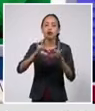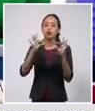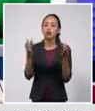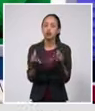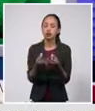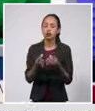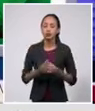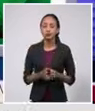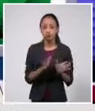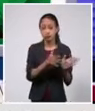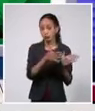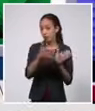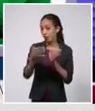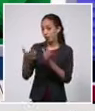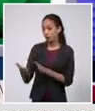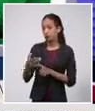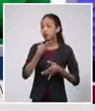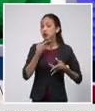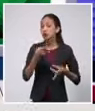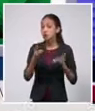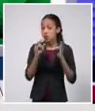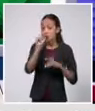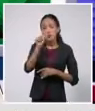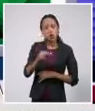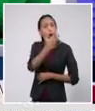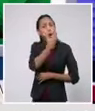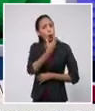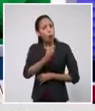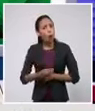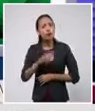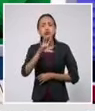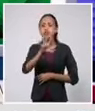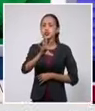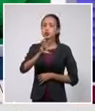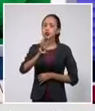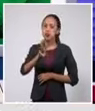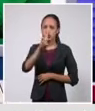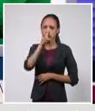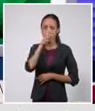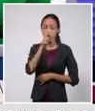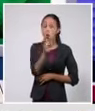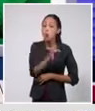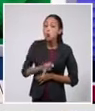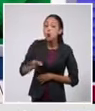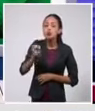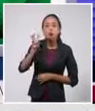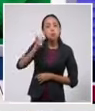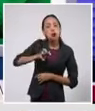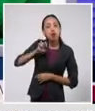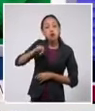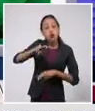Fallece un paciente joven, 53 años, del municipio Marianao, aquí en La